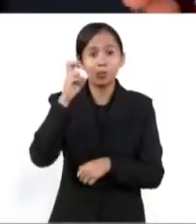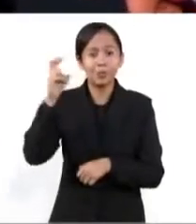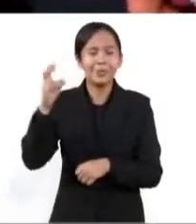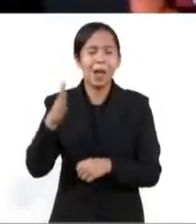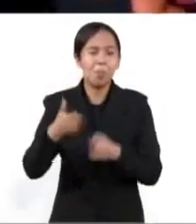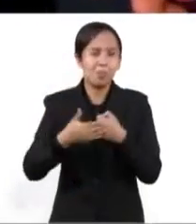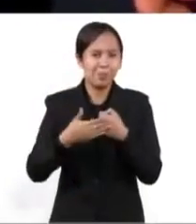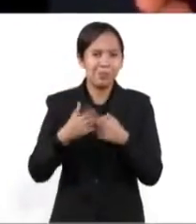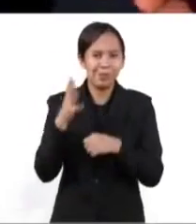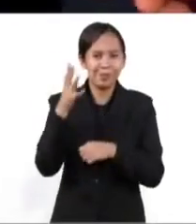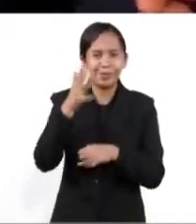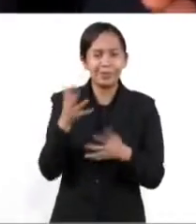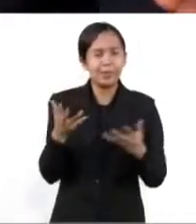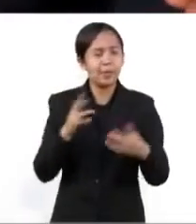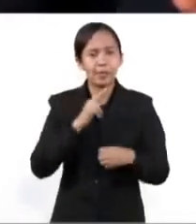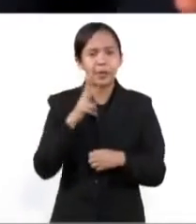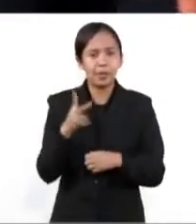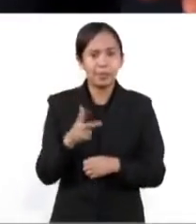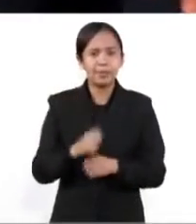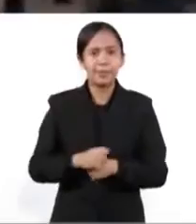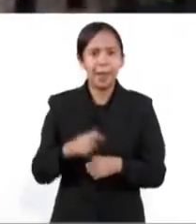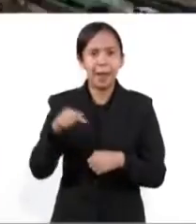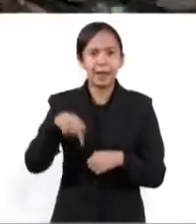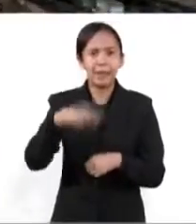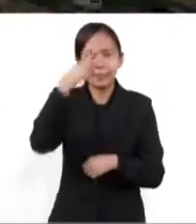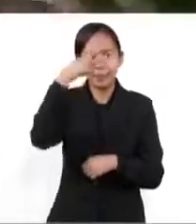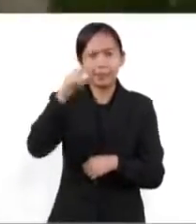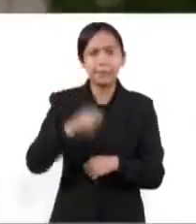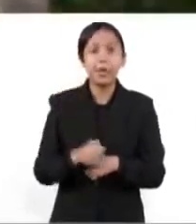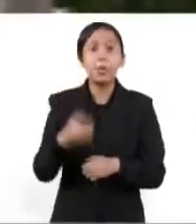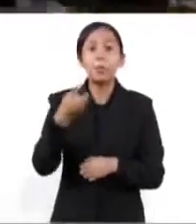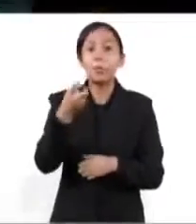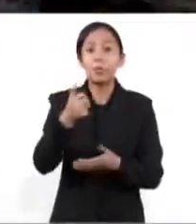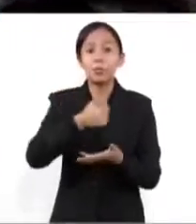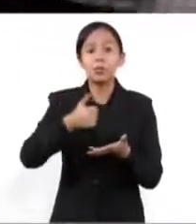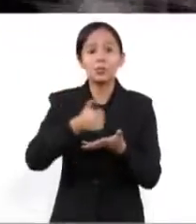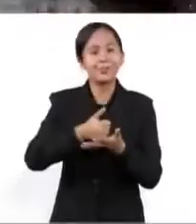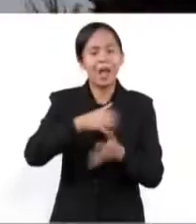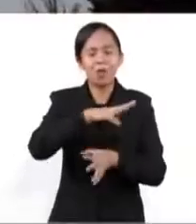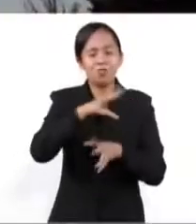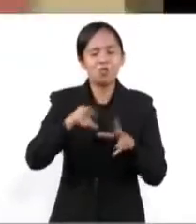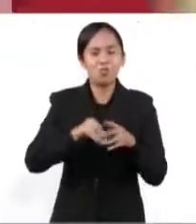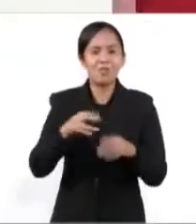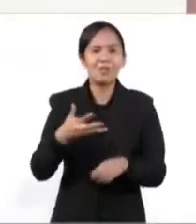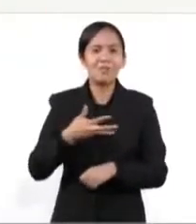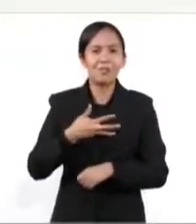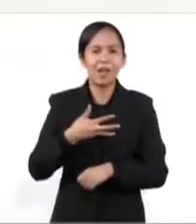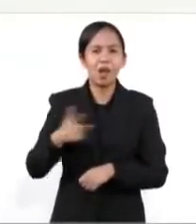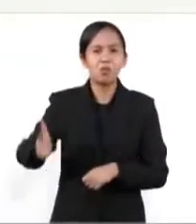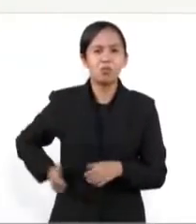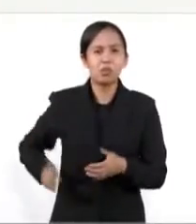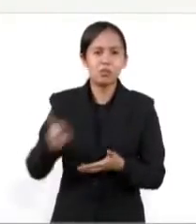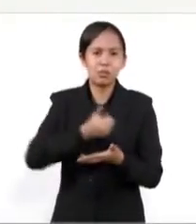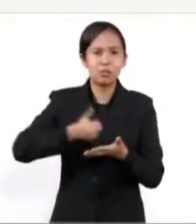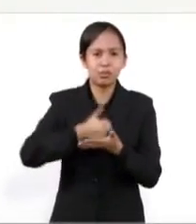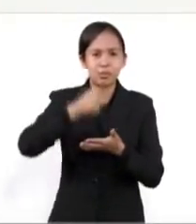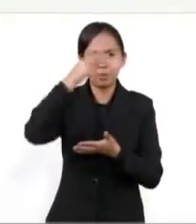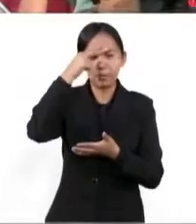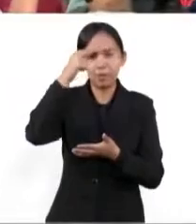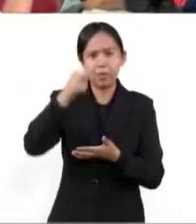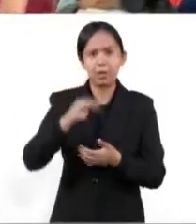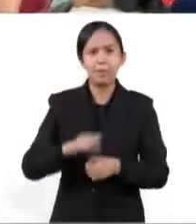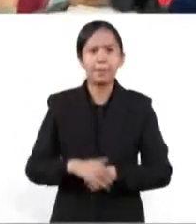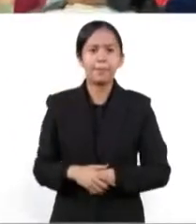y el futuro de México. Con esto nos enorgullece ser la ciudad que lo tiene todo. Gobierno de la Ciudad de